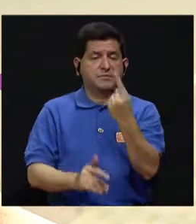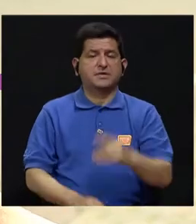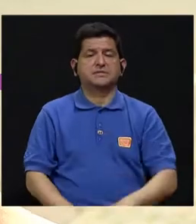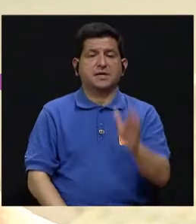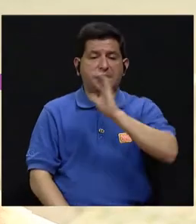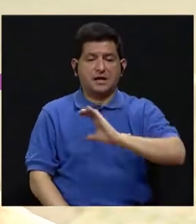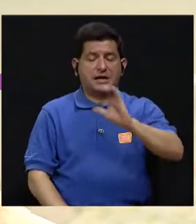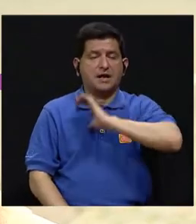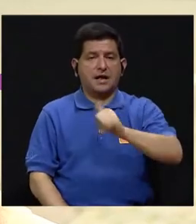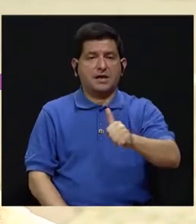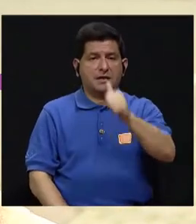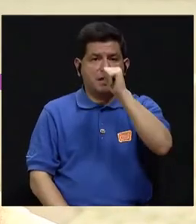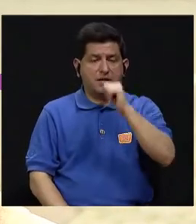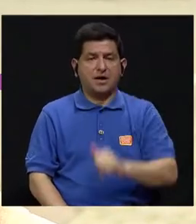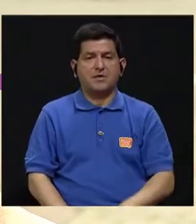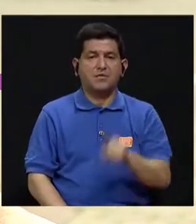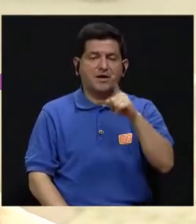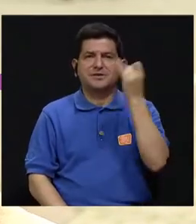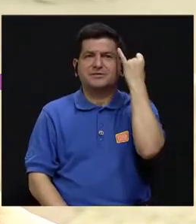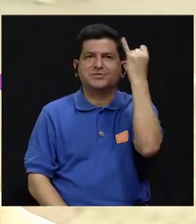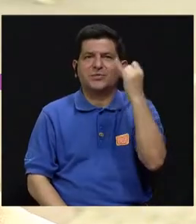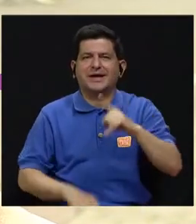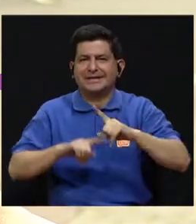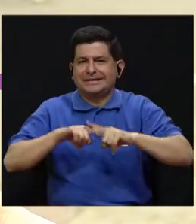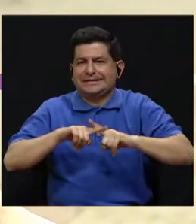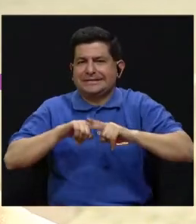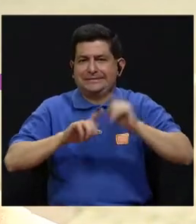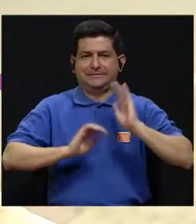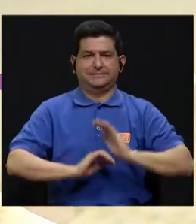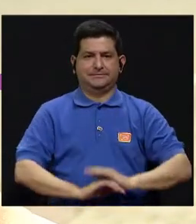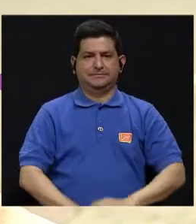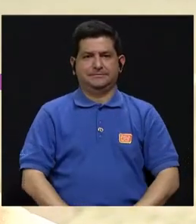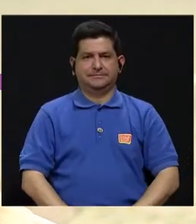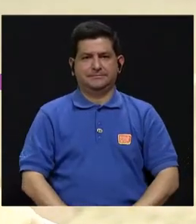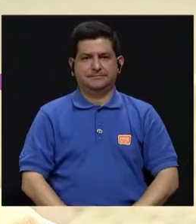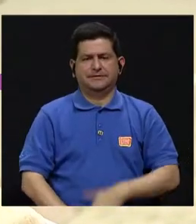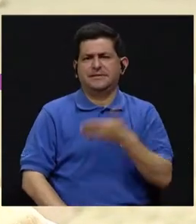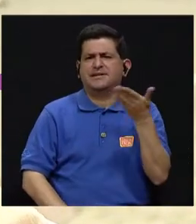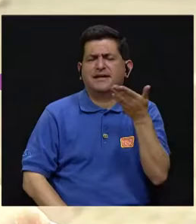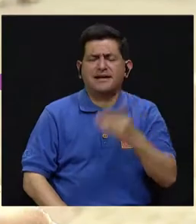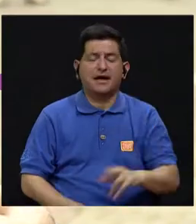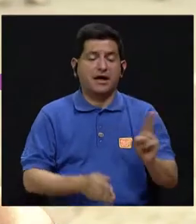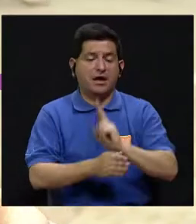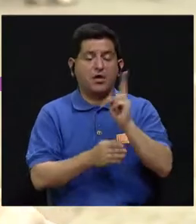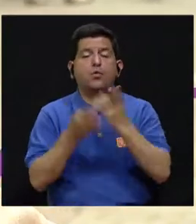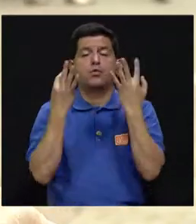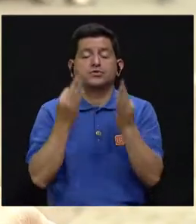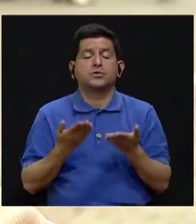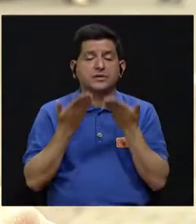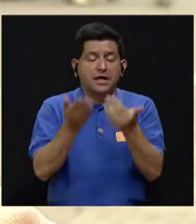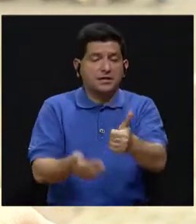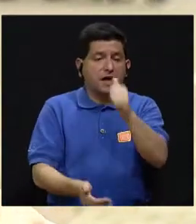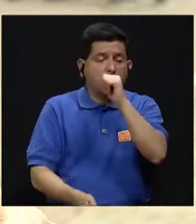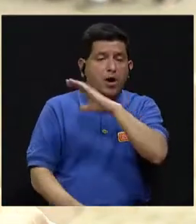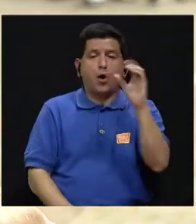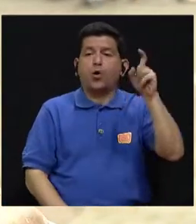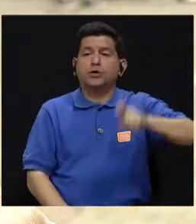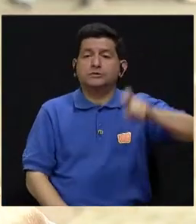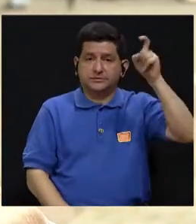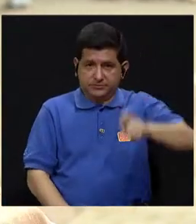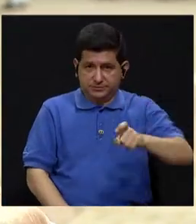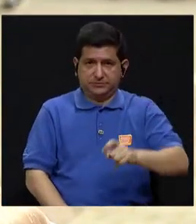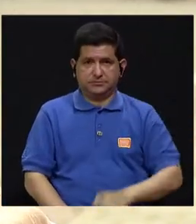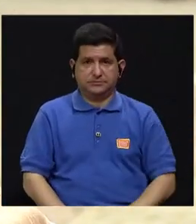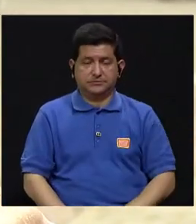que la calidad del agua es un término relativo, en el sentido que depende del uso que se le pretende dar esa agua o de la